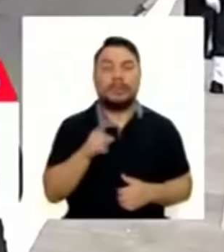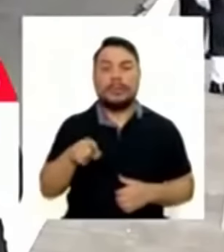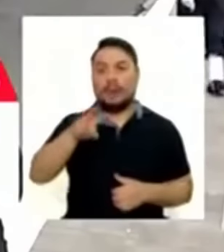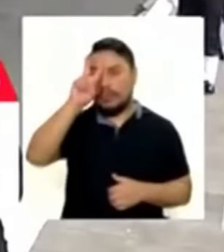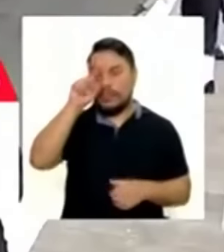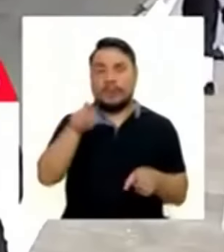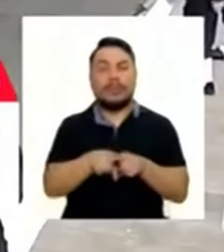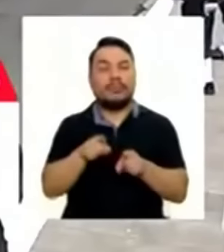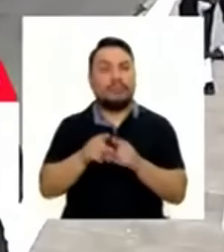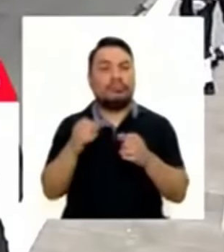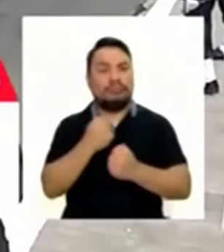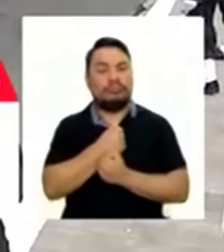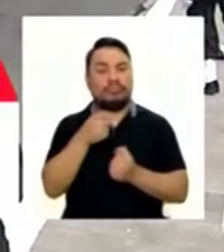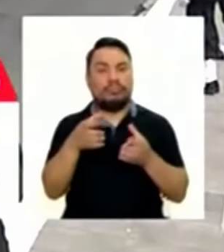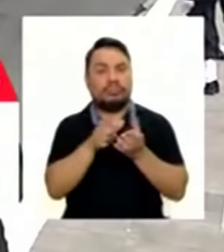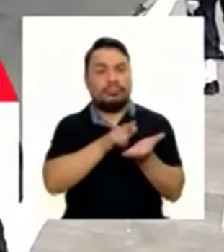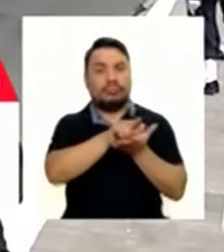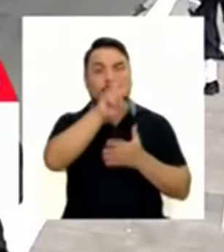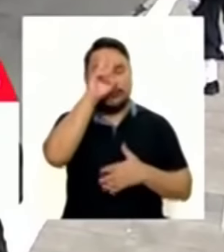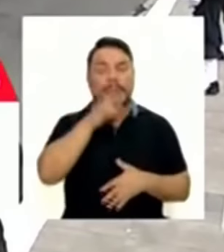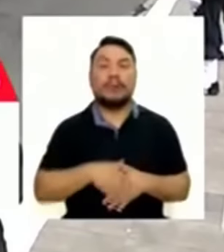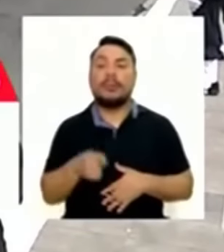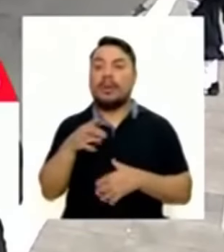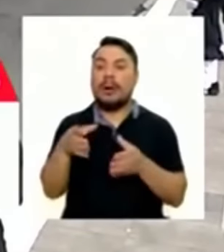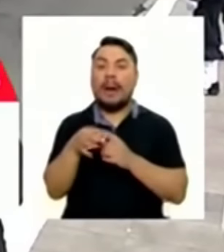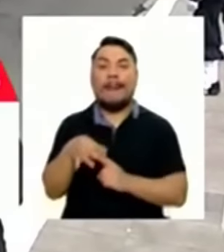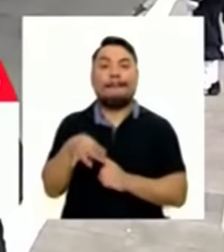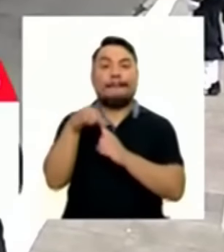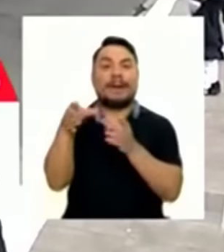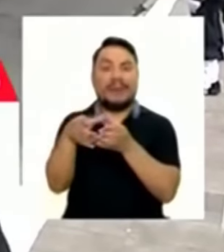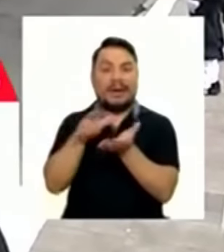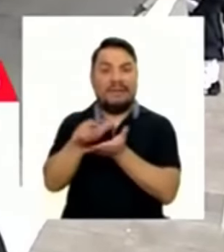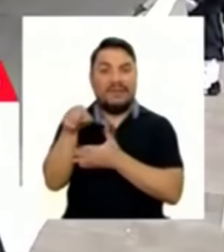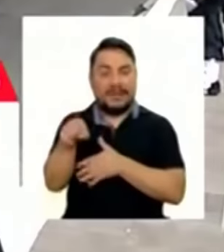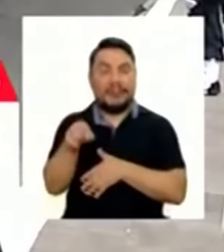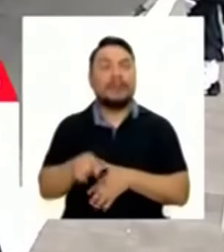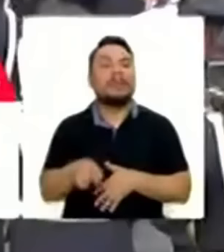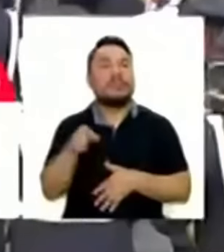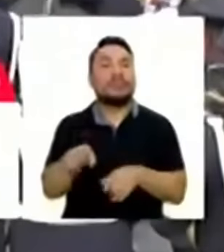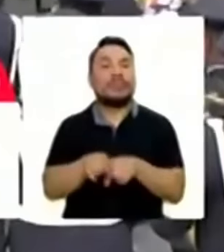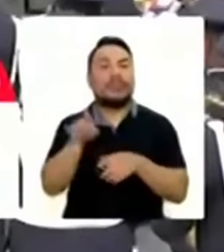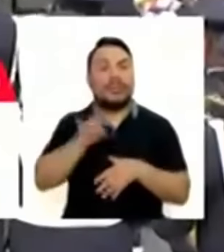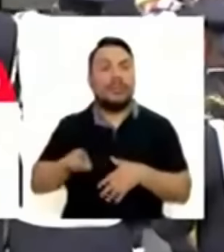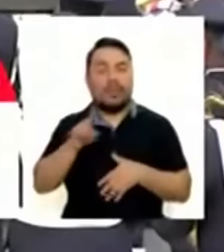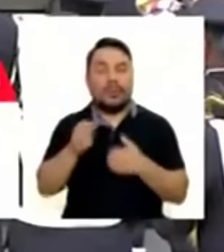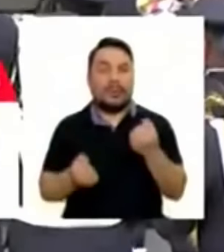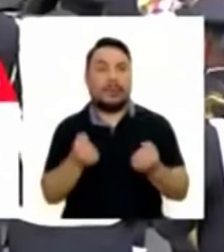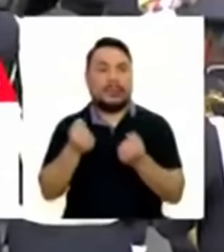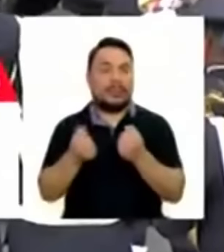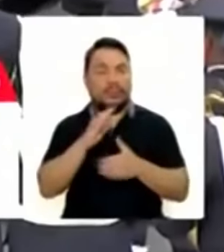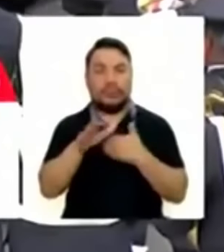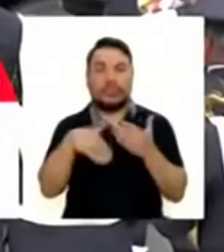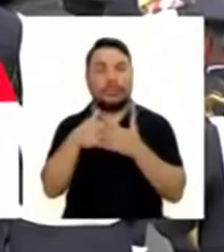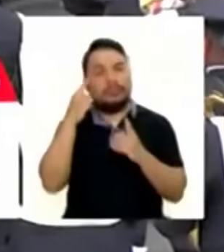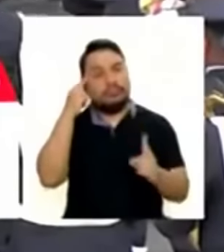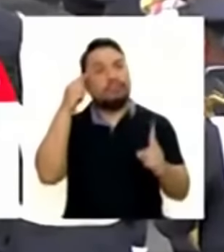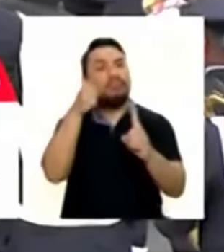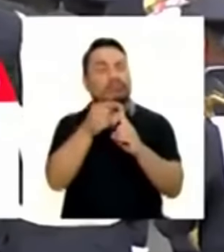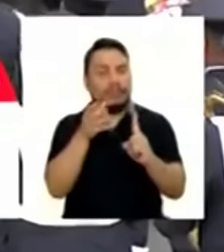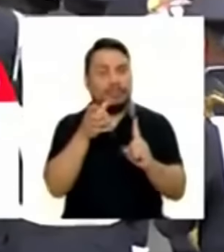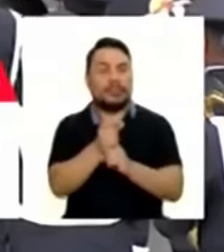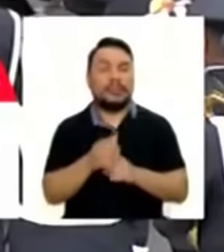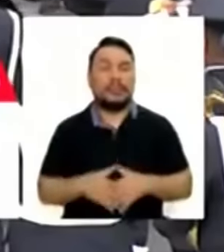a la Fuerza Aérea del Perú. Las Fuerzas Especiales de la Paz también utilizan vehículos para llevar a cabo la misión